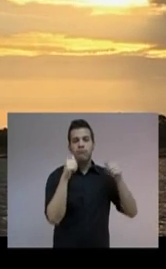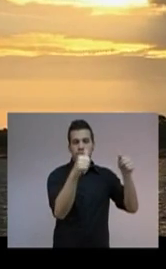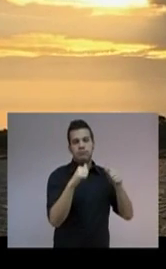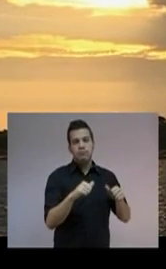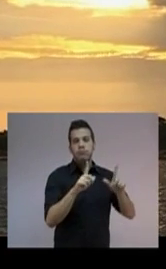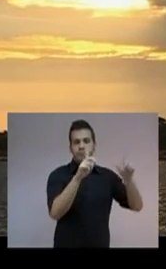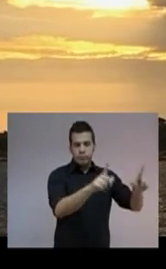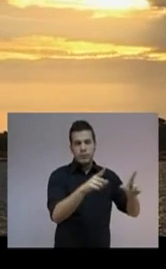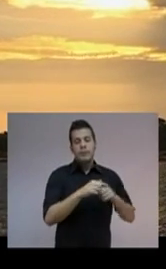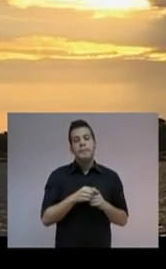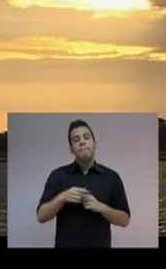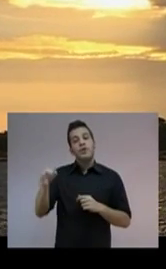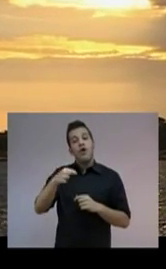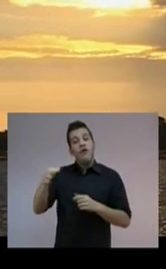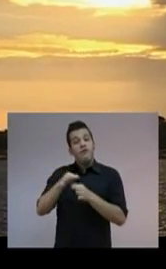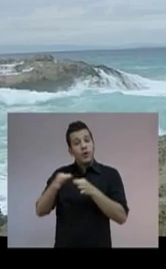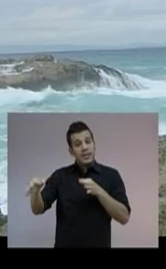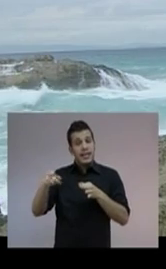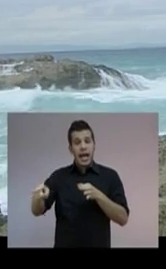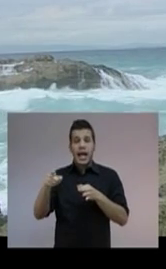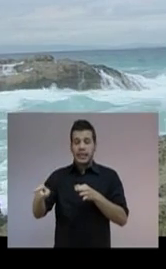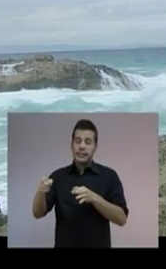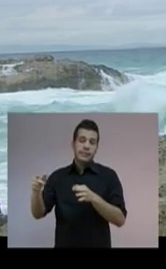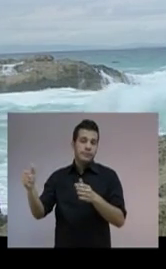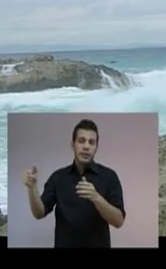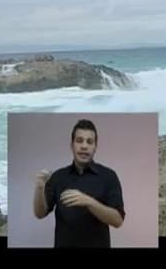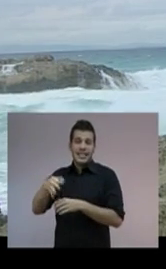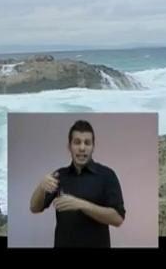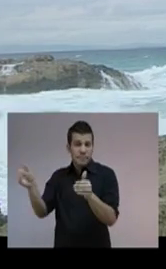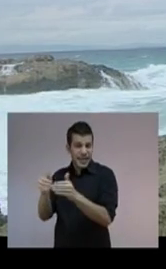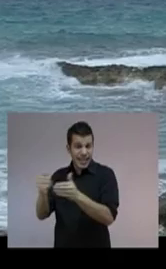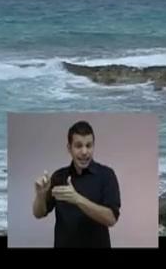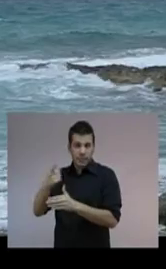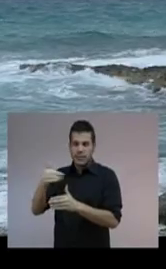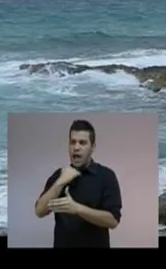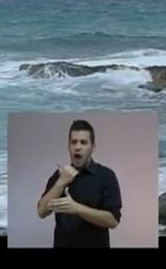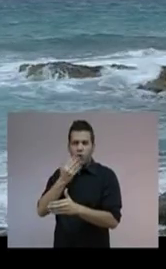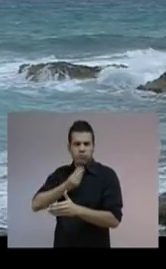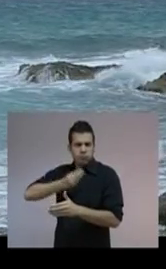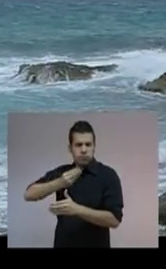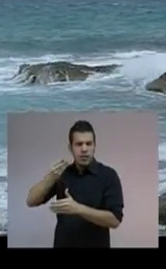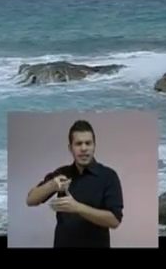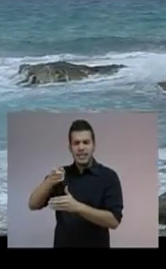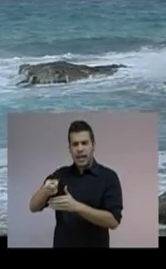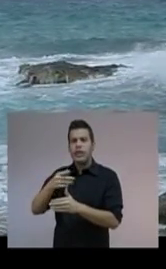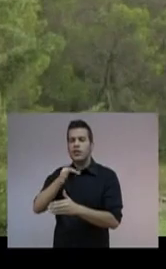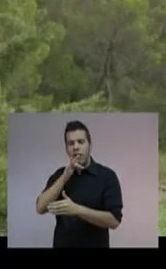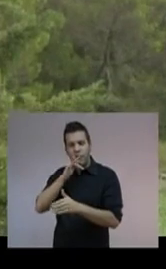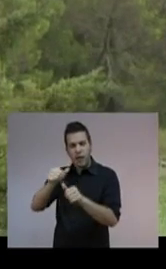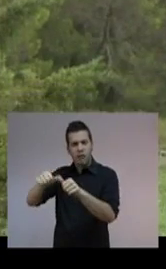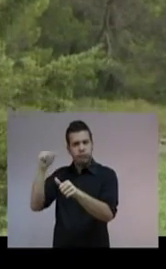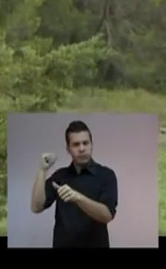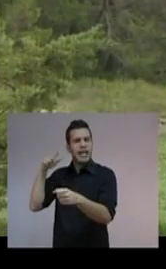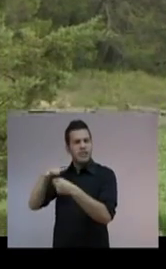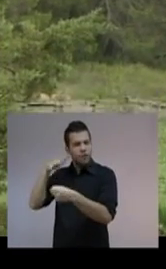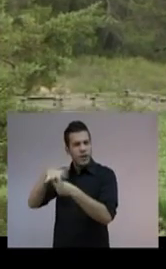Formentera, la más pequeña de las Pitiusas, es una isla de ensueño, que todavía conserva su encanto de antaño. Los caminos verdes,